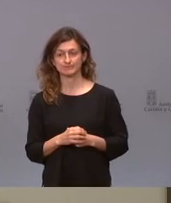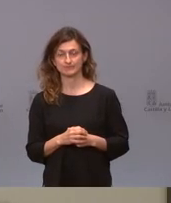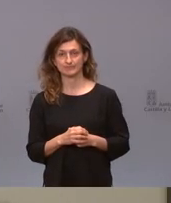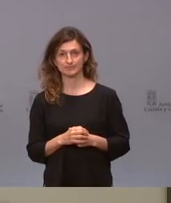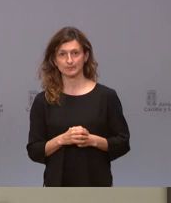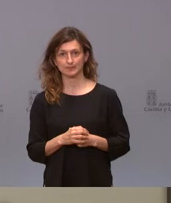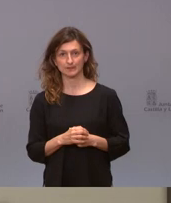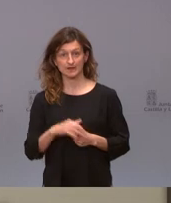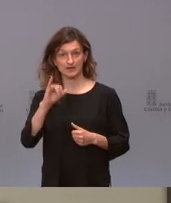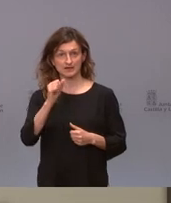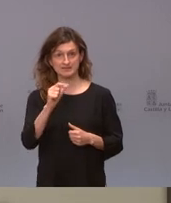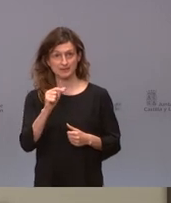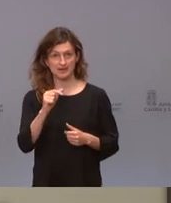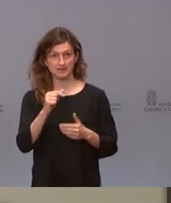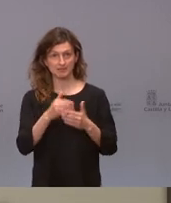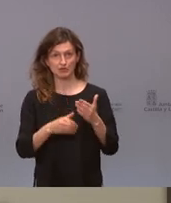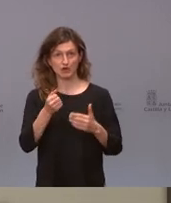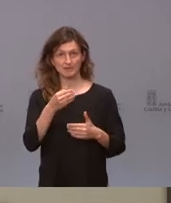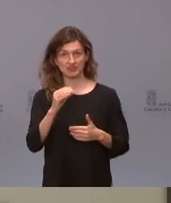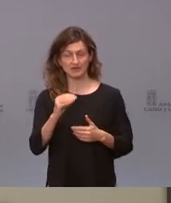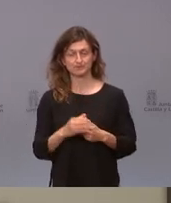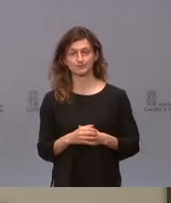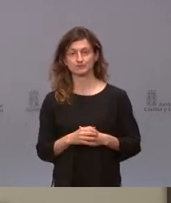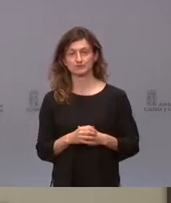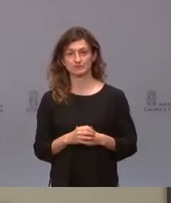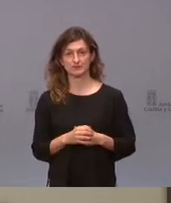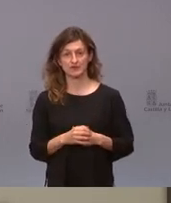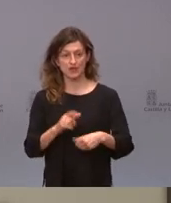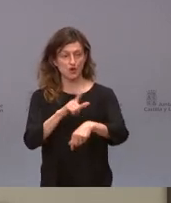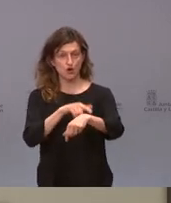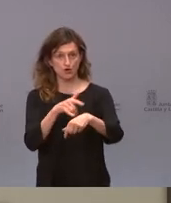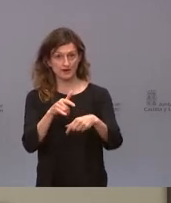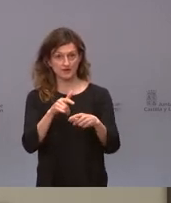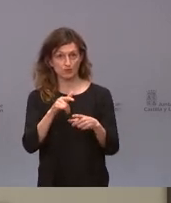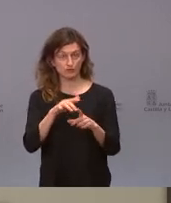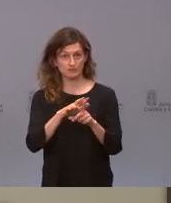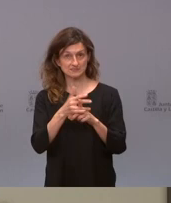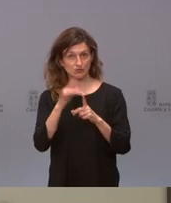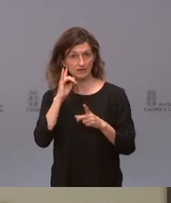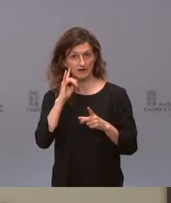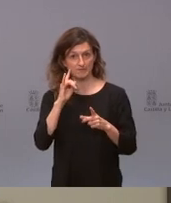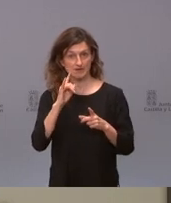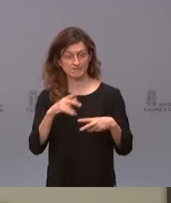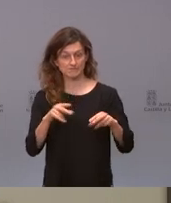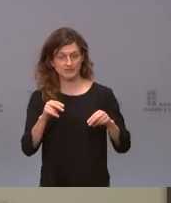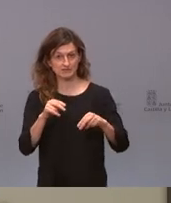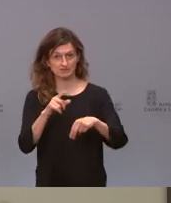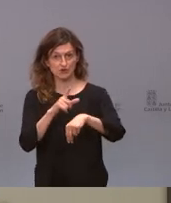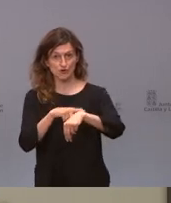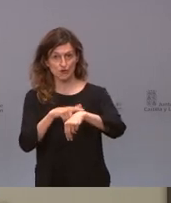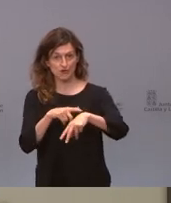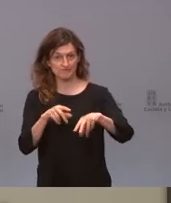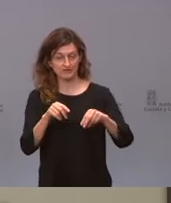y sabes que menos de si respecto a los horarios una vez que acabe el toque de queda no sé si la junta tiene margen o